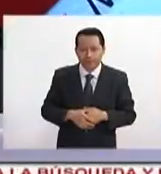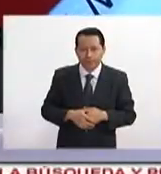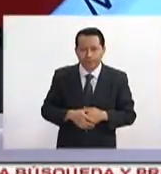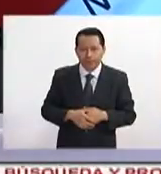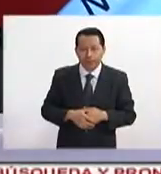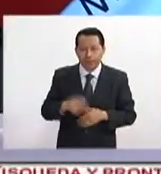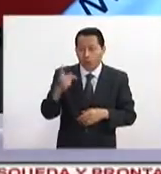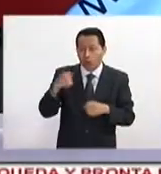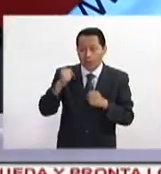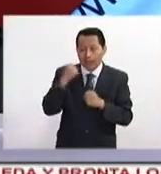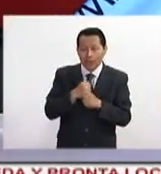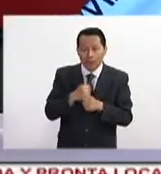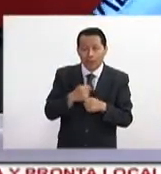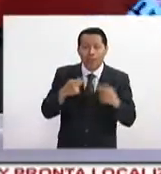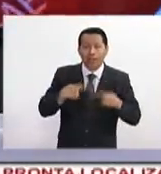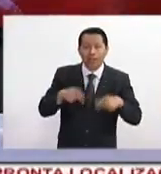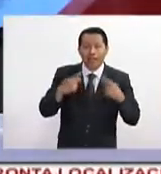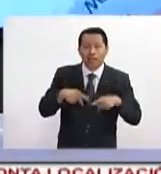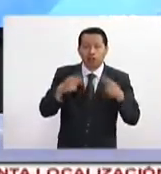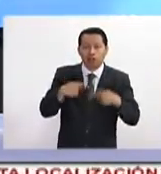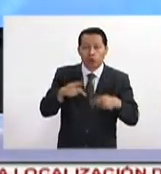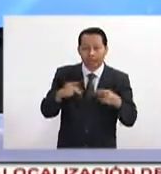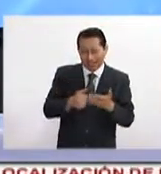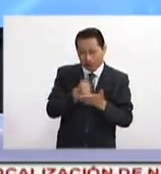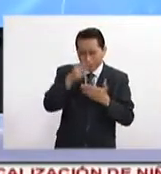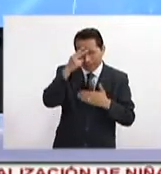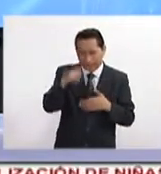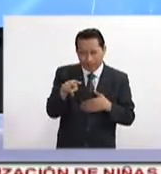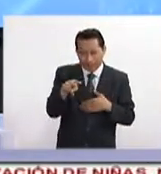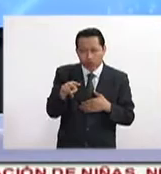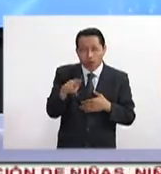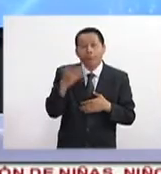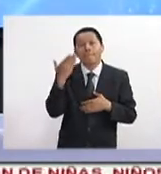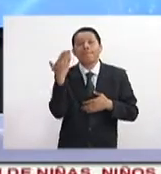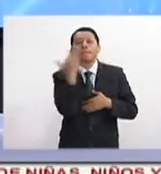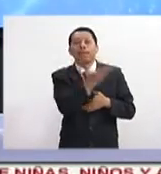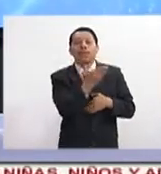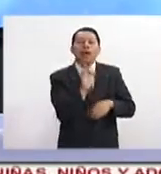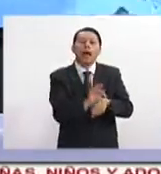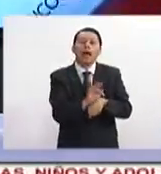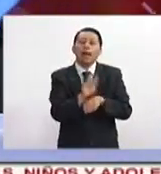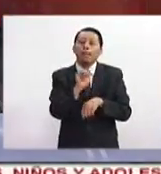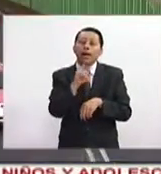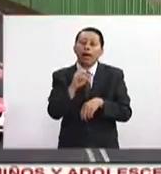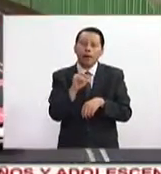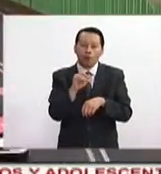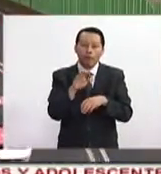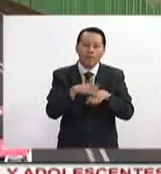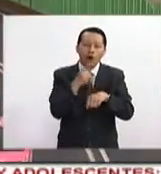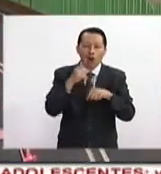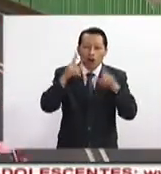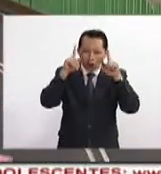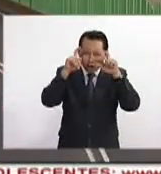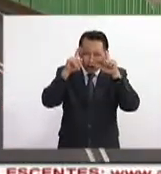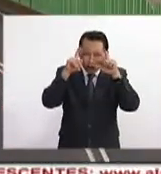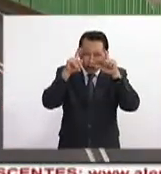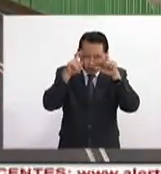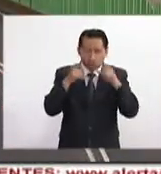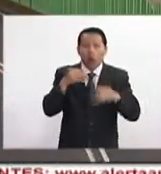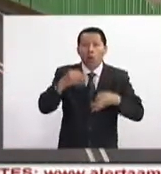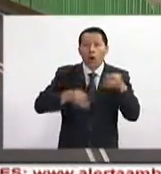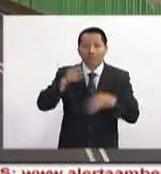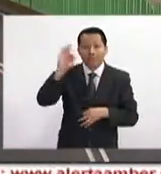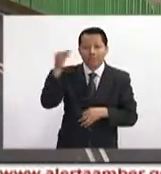Y el año pasado un ciudadano de la Ciudad de México solicitó un amparo contra las fotomultas y un juez